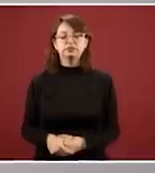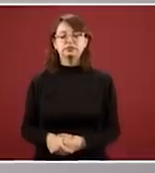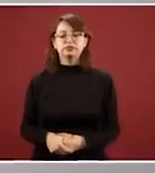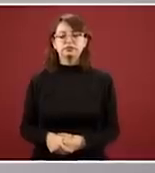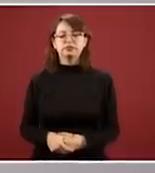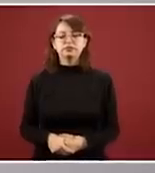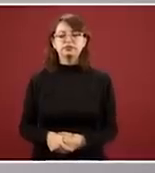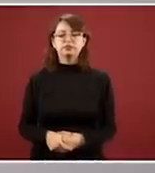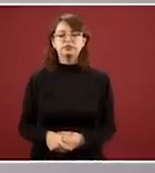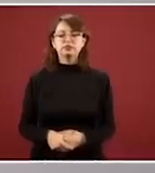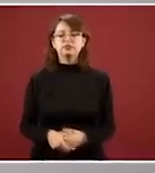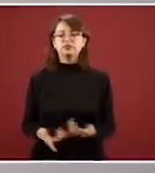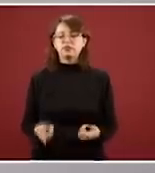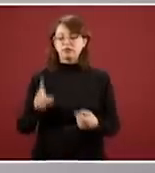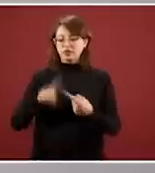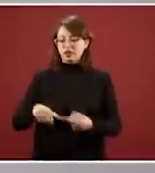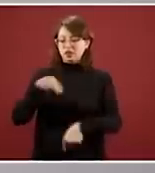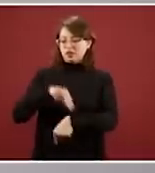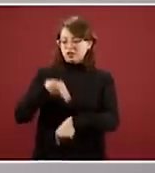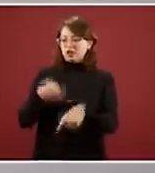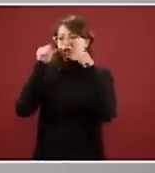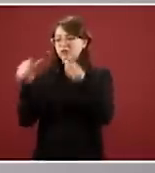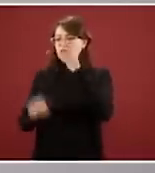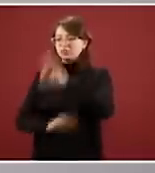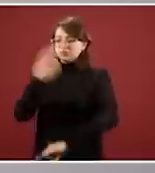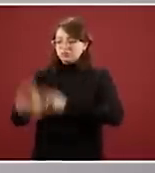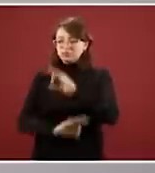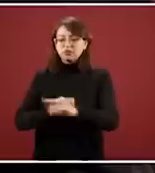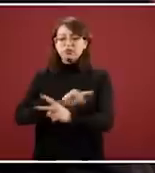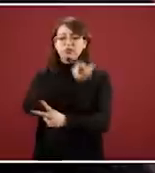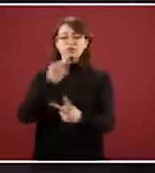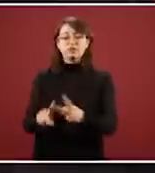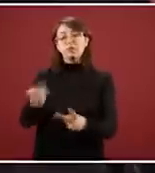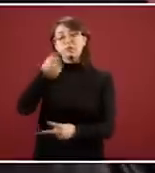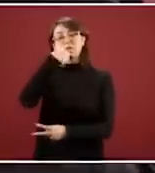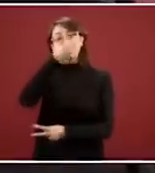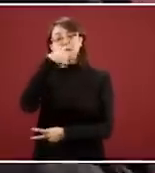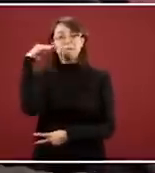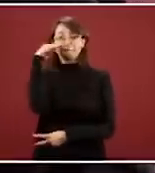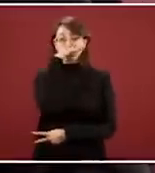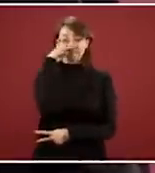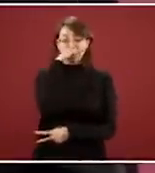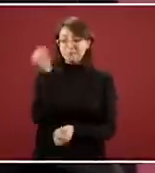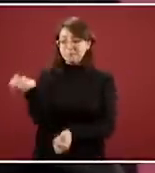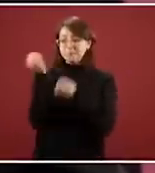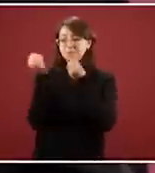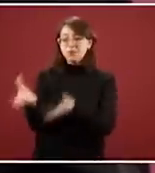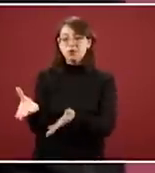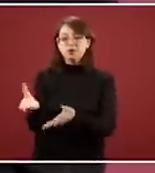Es atención médica, medicamentos gratuitos. Y lo que se busca es